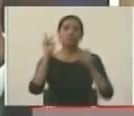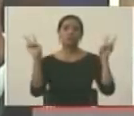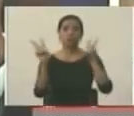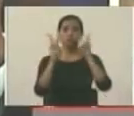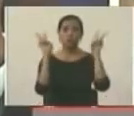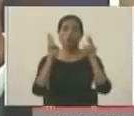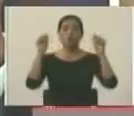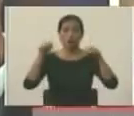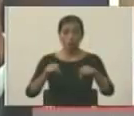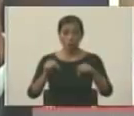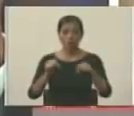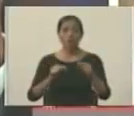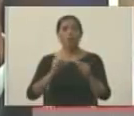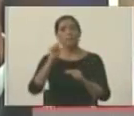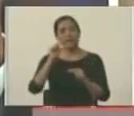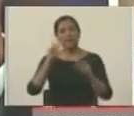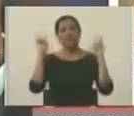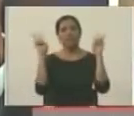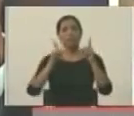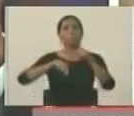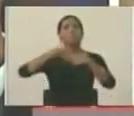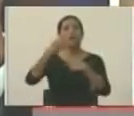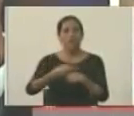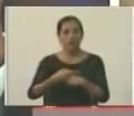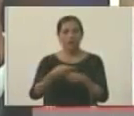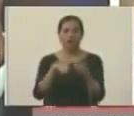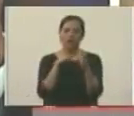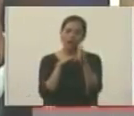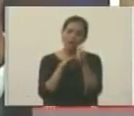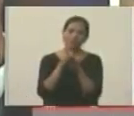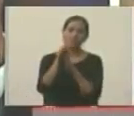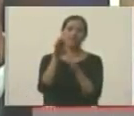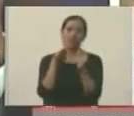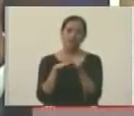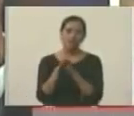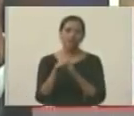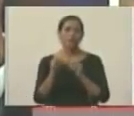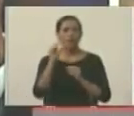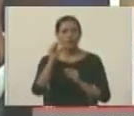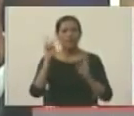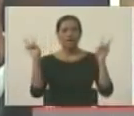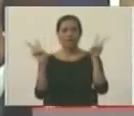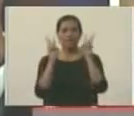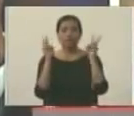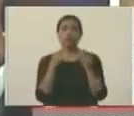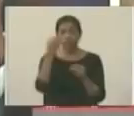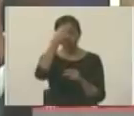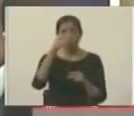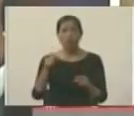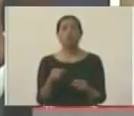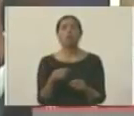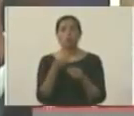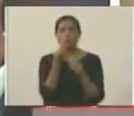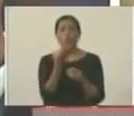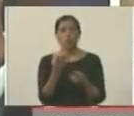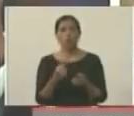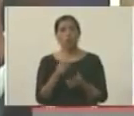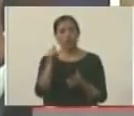pequeña victoria mañana, avanzando, avanzando, una pequeña victoria. Yo le digo al pueblo, muy bueno lo que tú